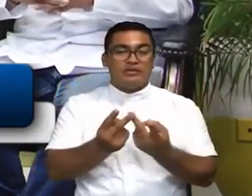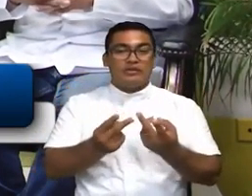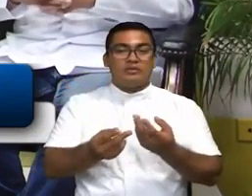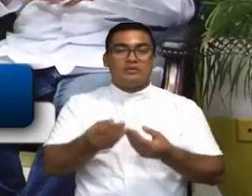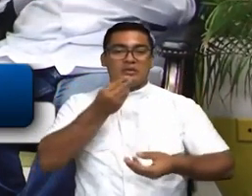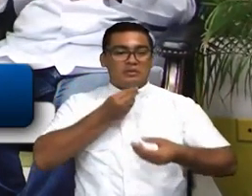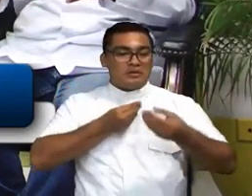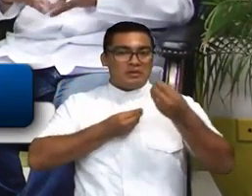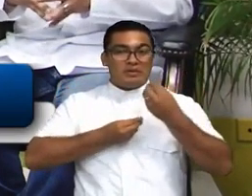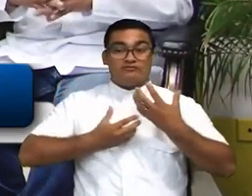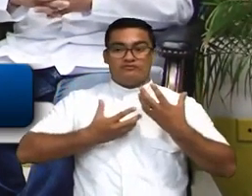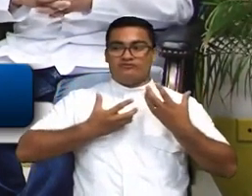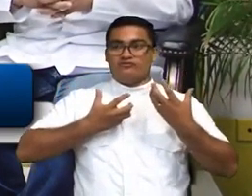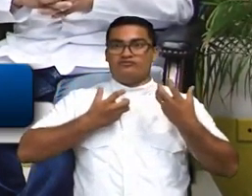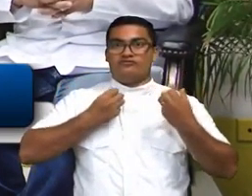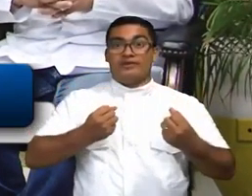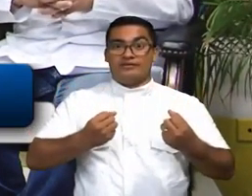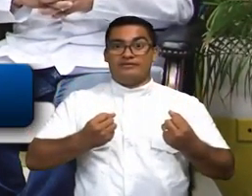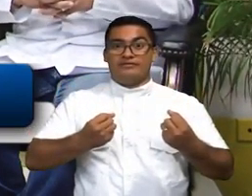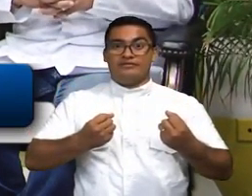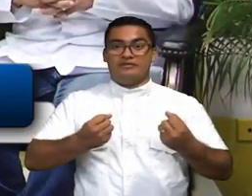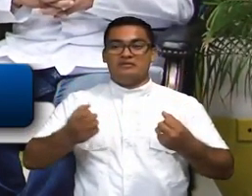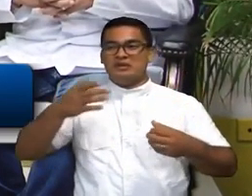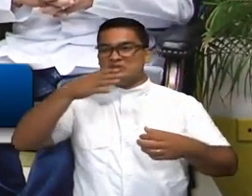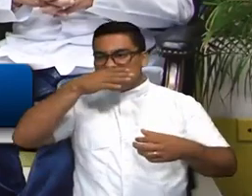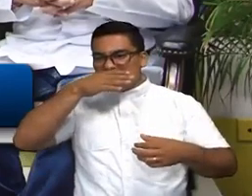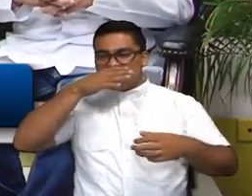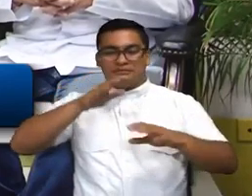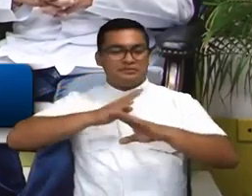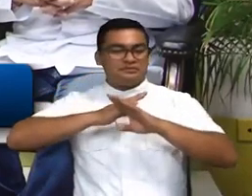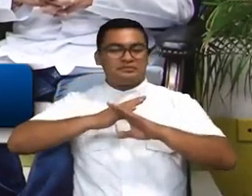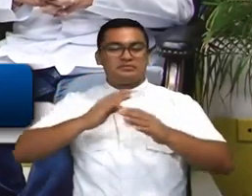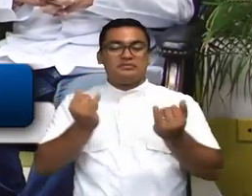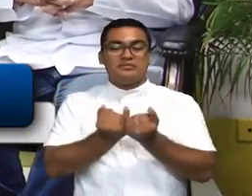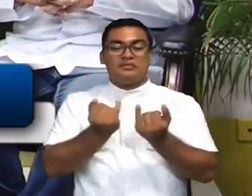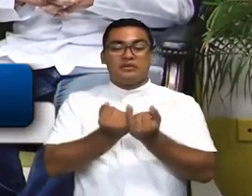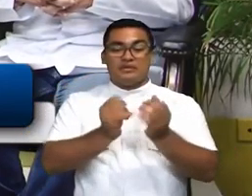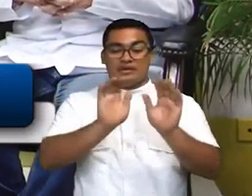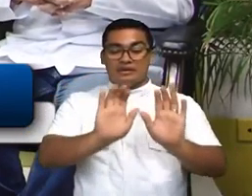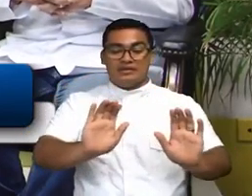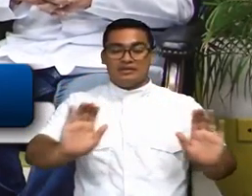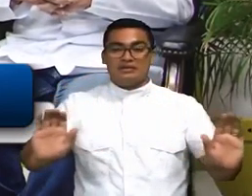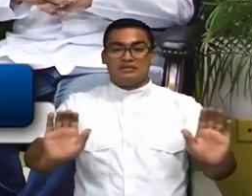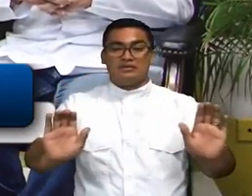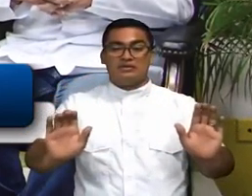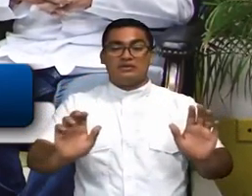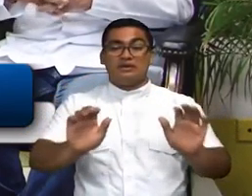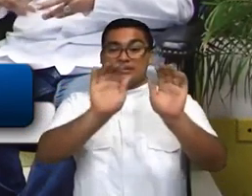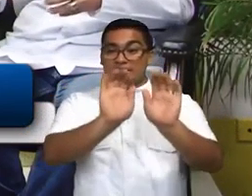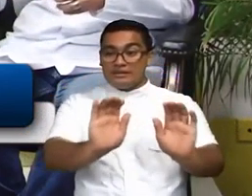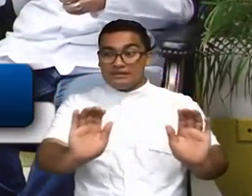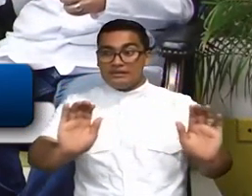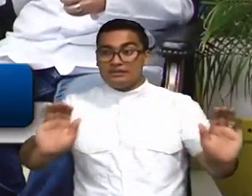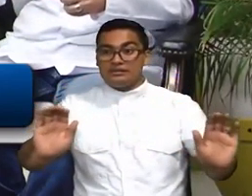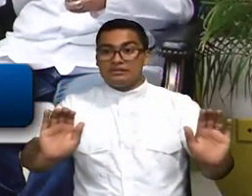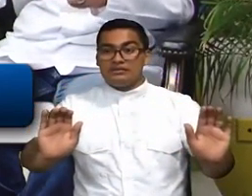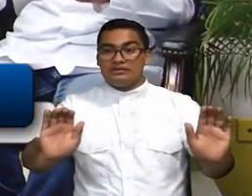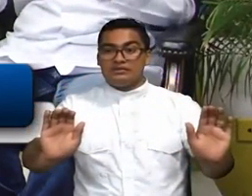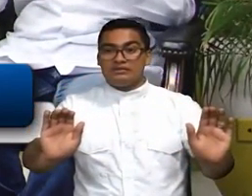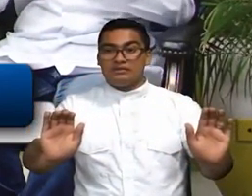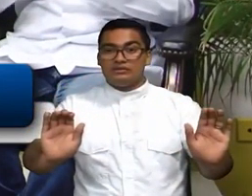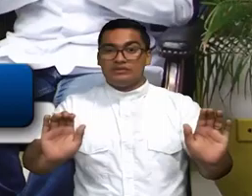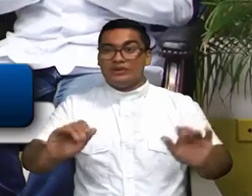vitaminas para evitar este tipo de enfermedades. En lo que son los niños, ya, igual evitar de que la exposición también.